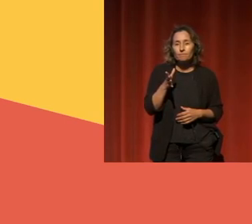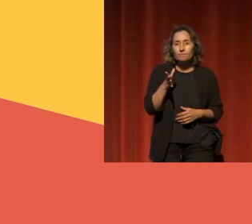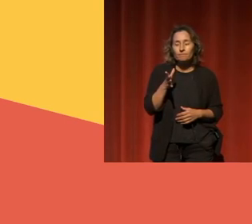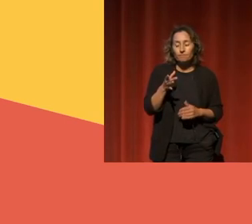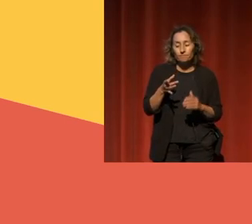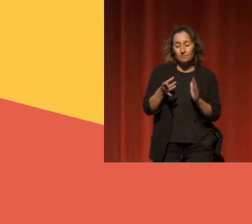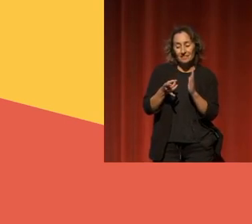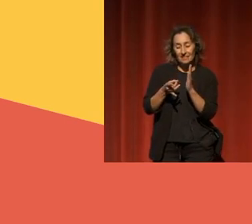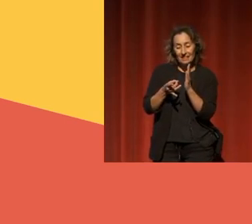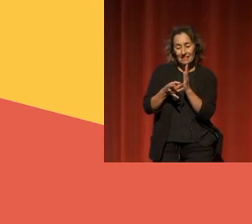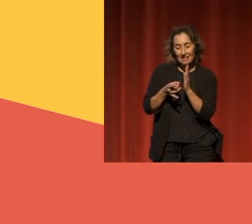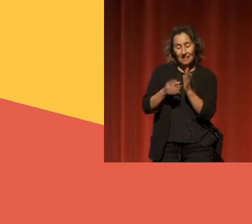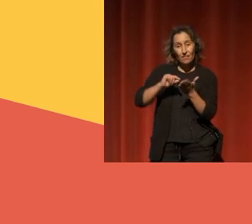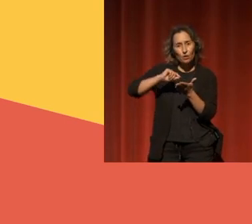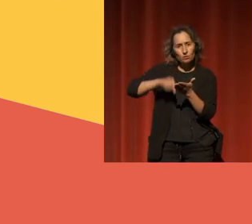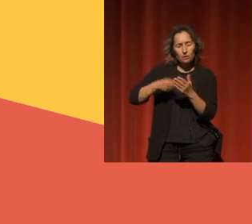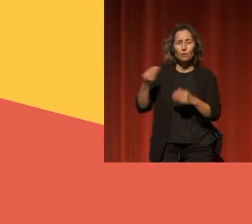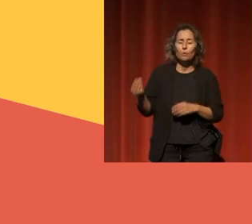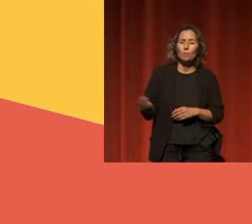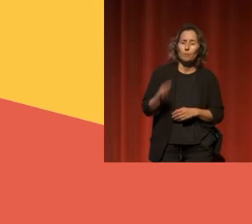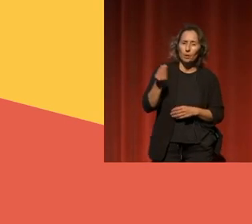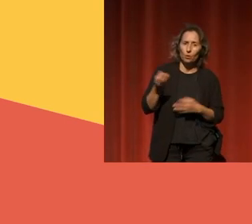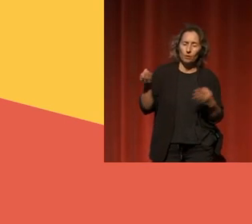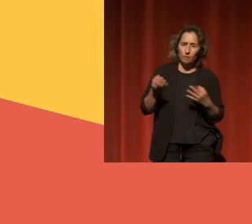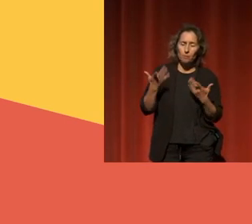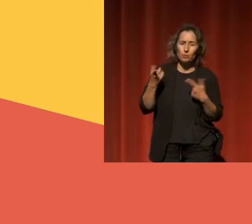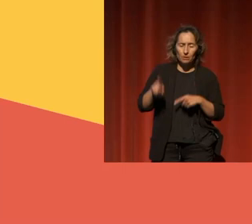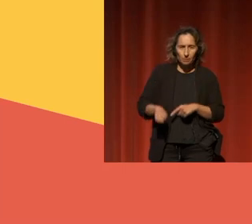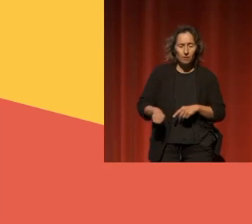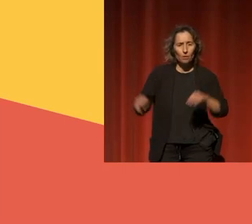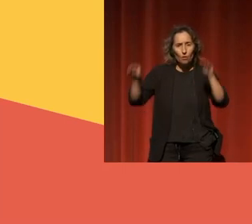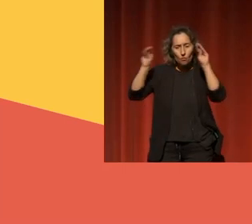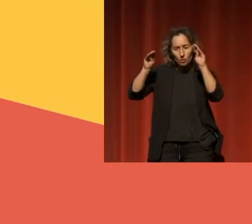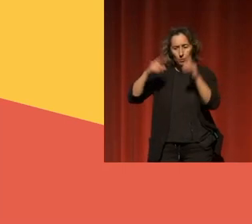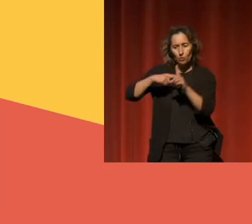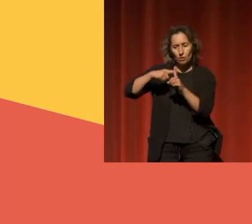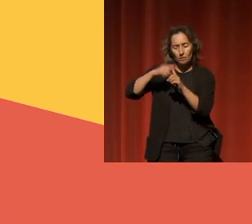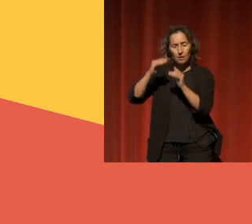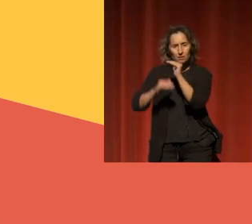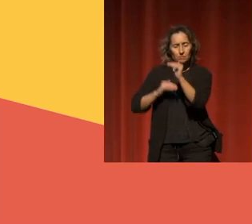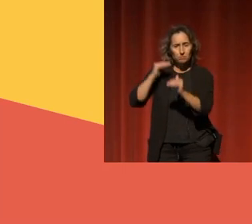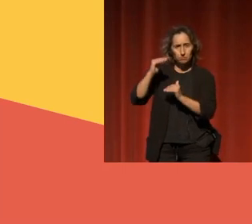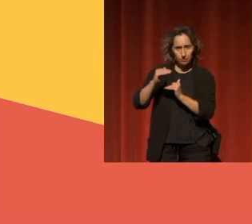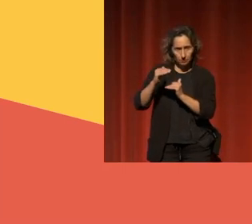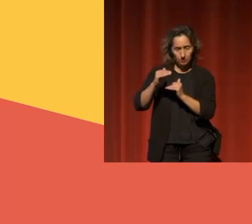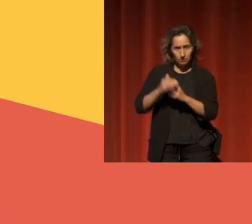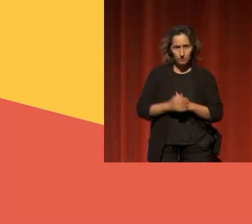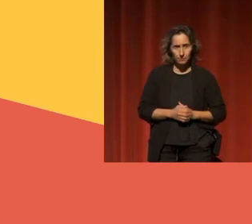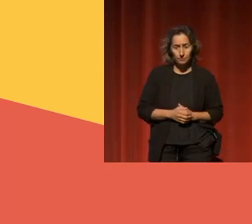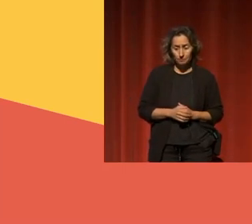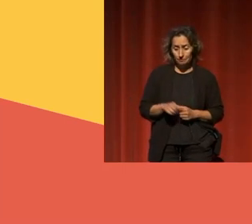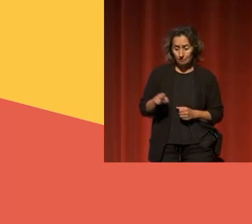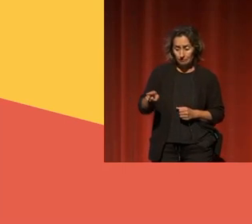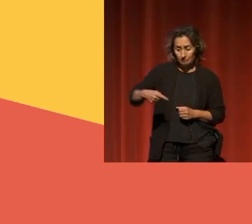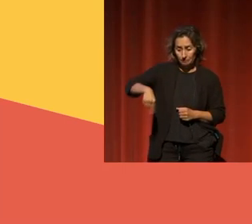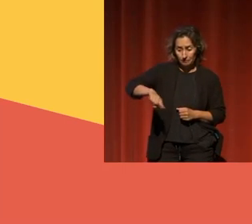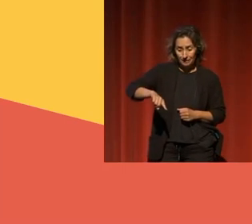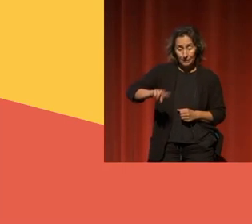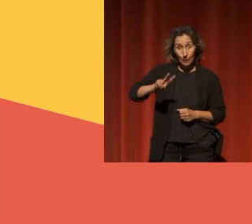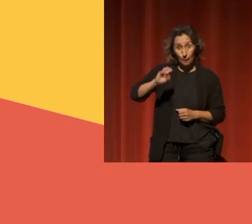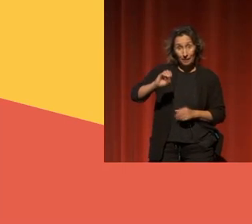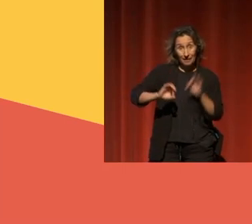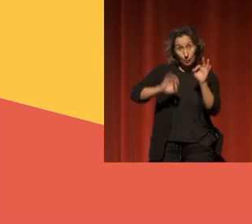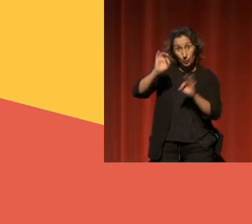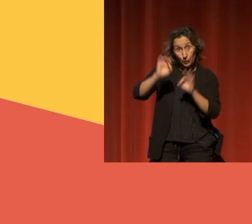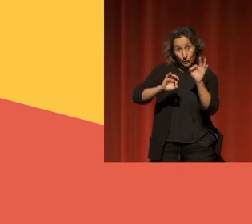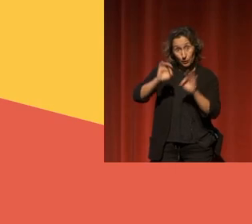la calidad de los contratos pero sobre todo la cualificación pedir que ese 20% de bibliotecas que